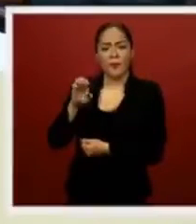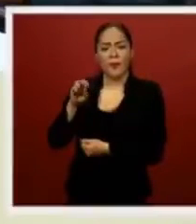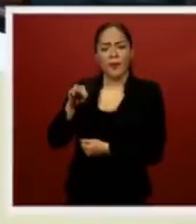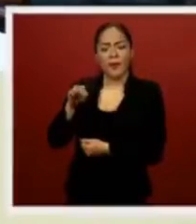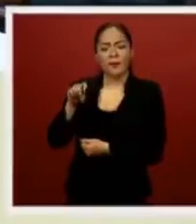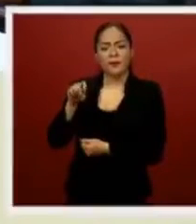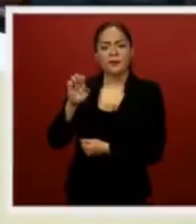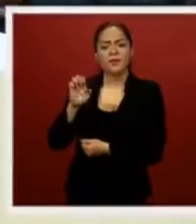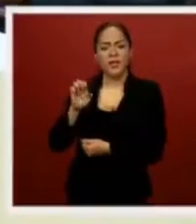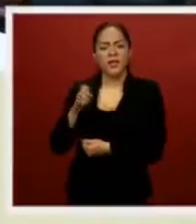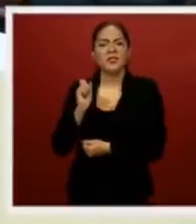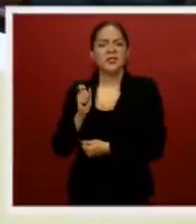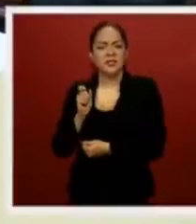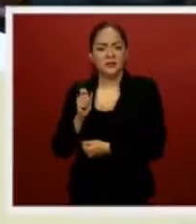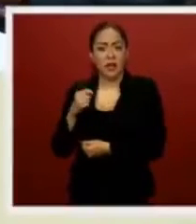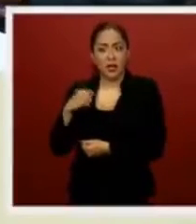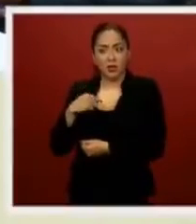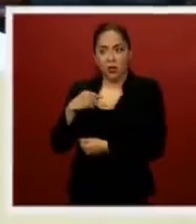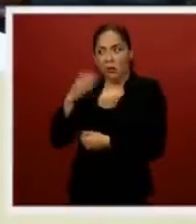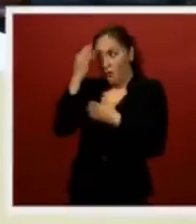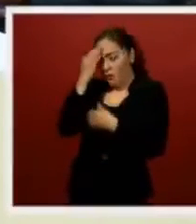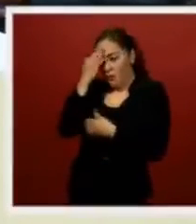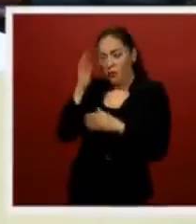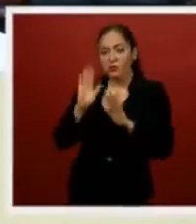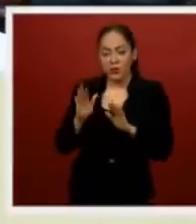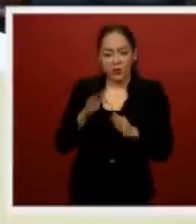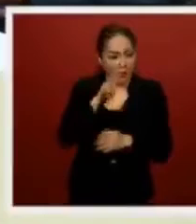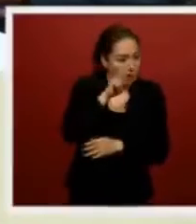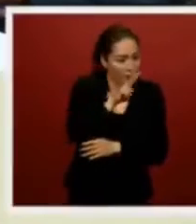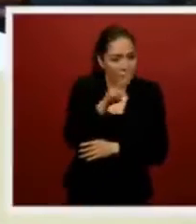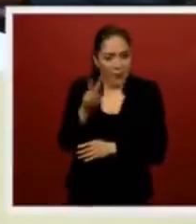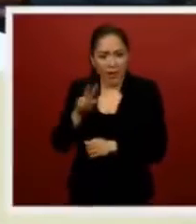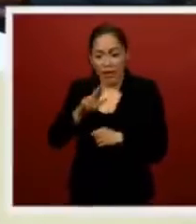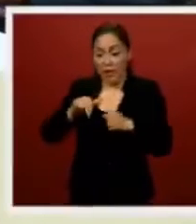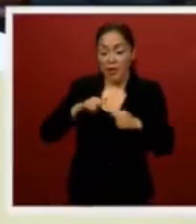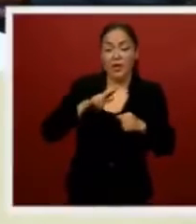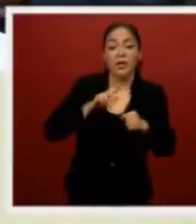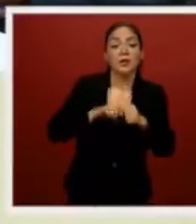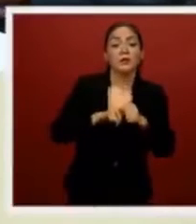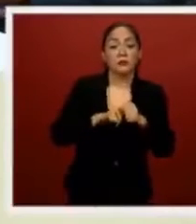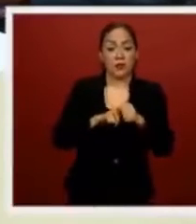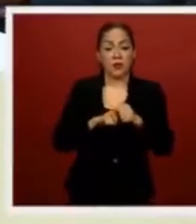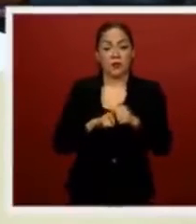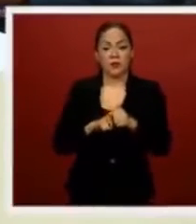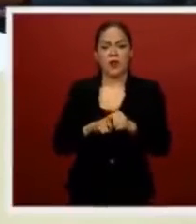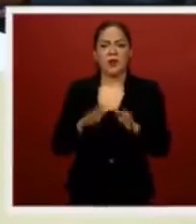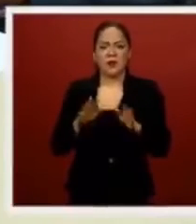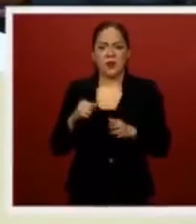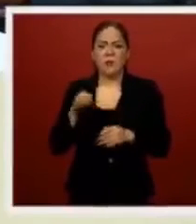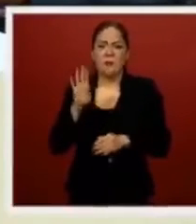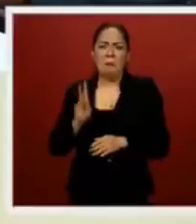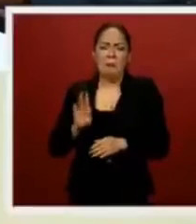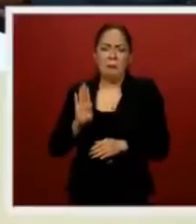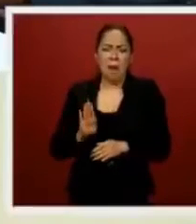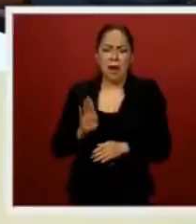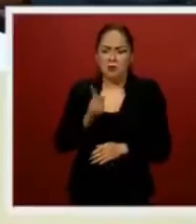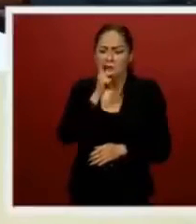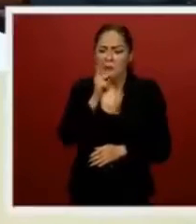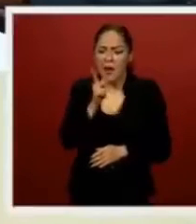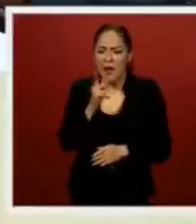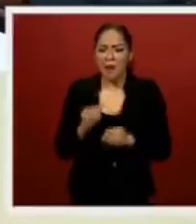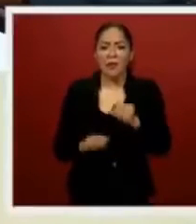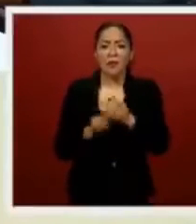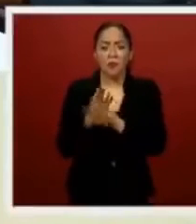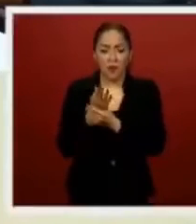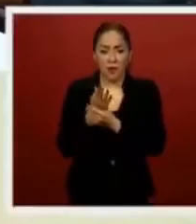que Maturana lo comentó, pero pues es un término más o menos nuevo, ¿no? O sea, Sí. desde que nos empieza de verdad